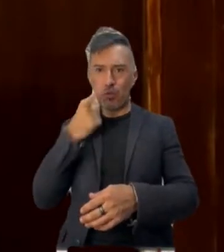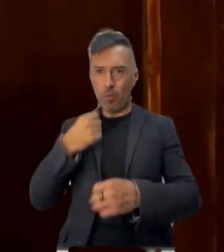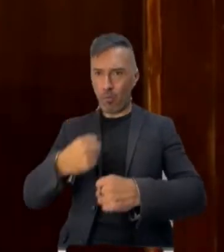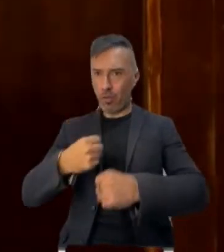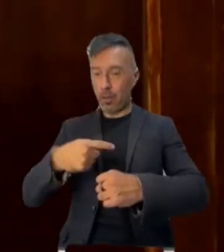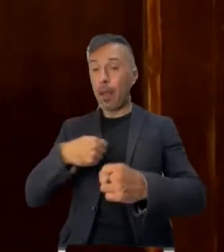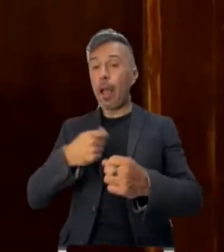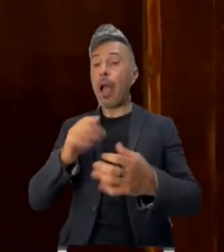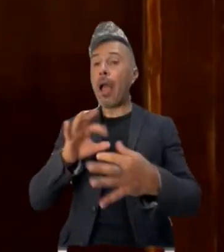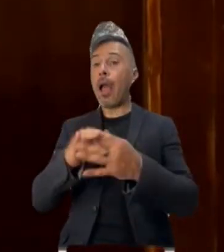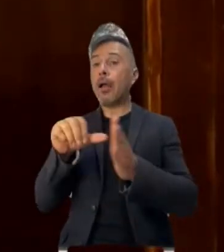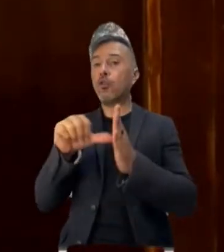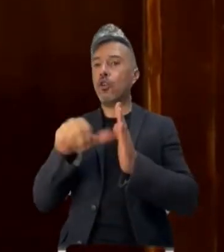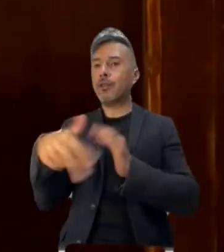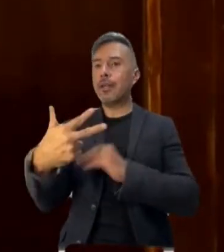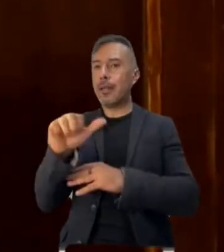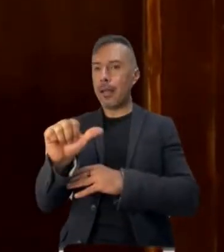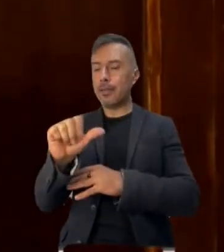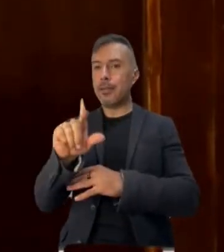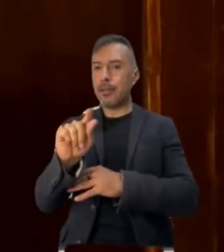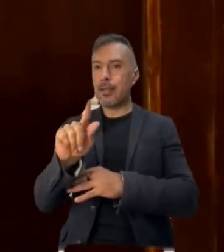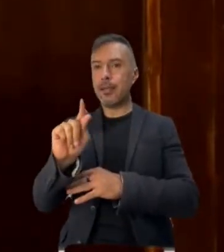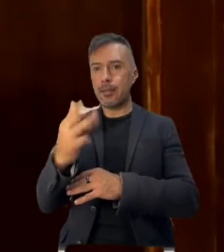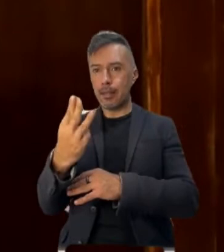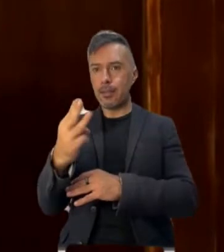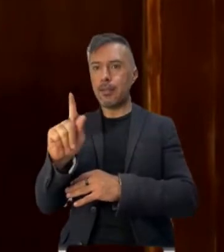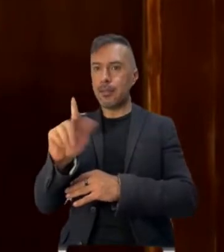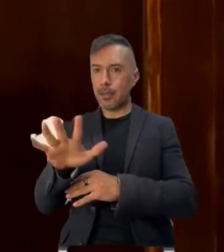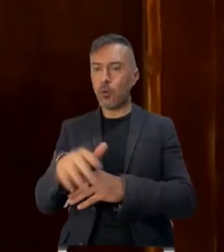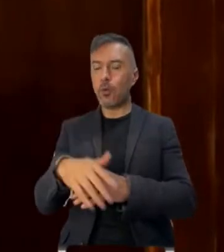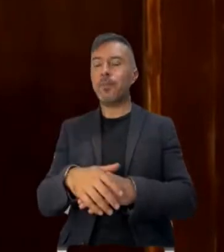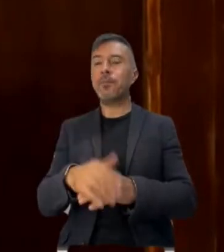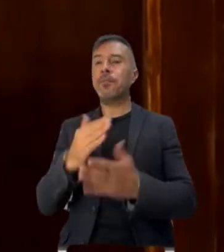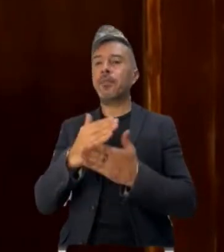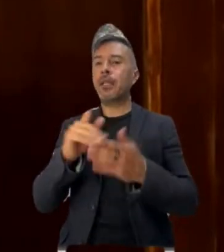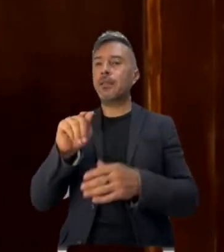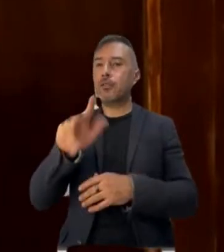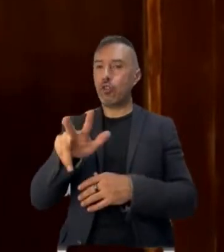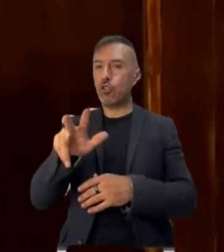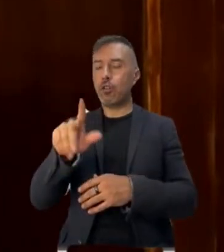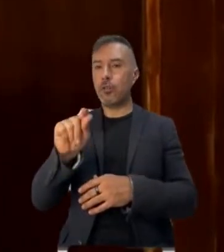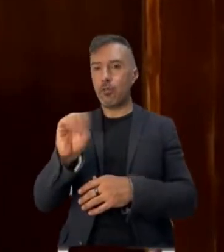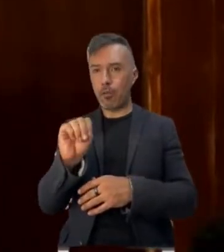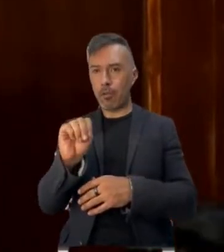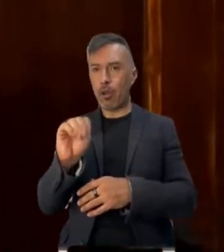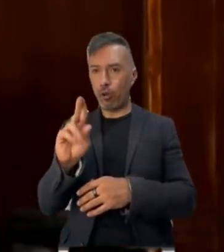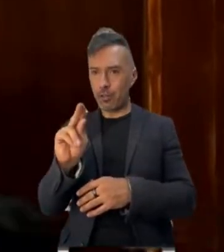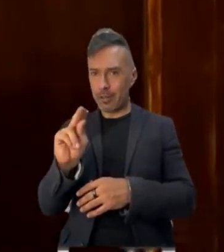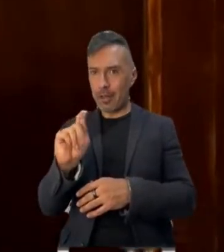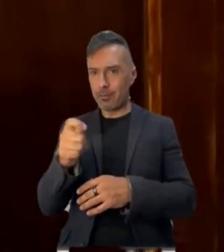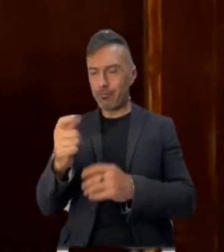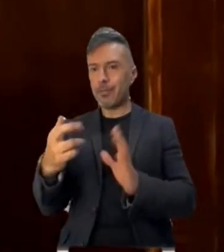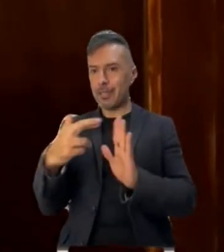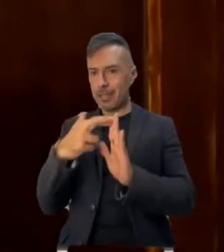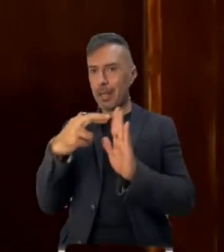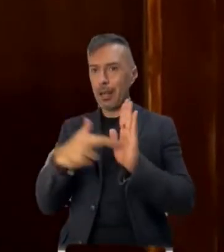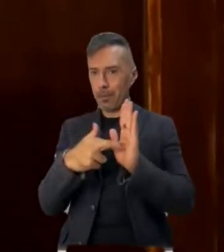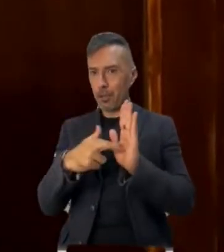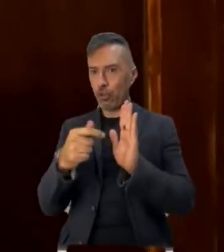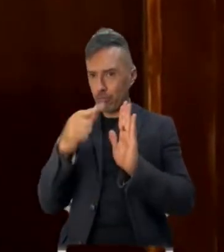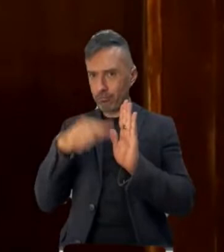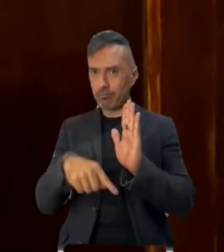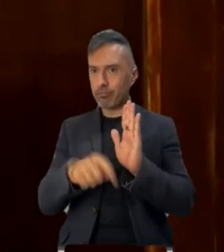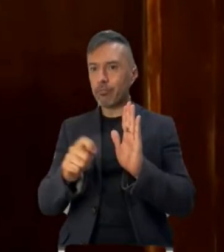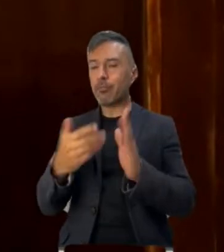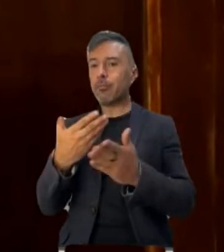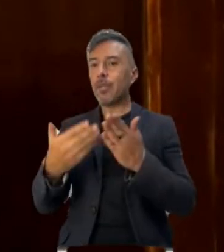13A, 70, 73, 75, 78, 79 y 80 del reglamento, someter a la